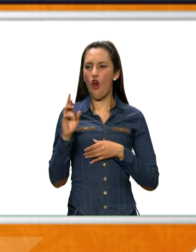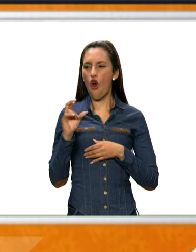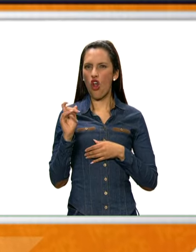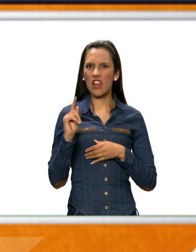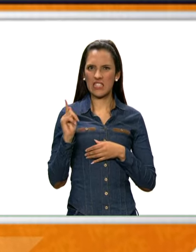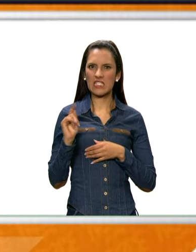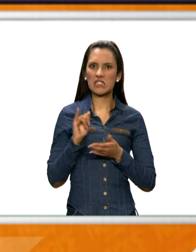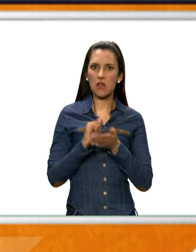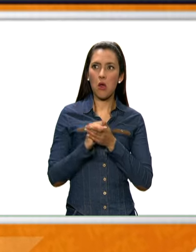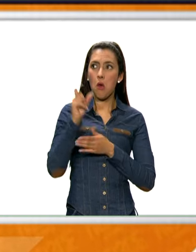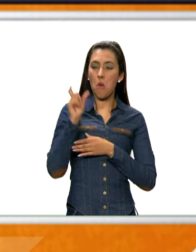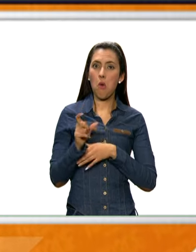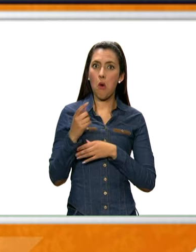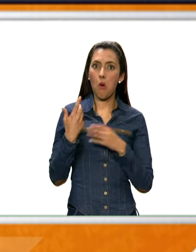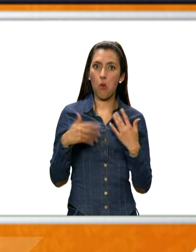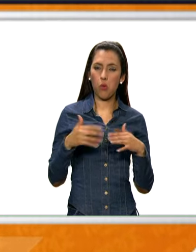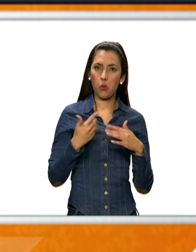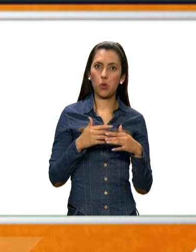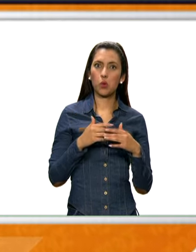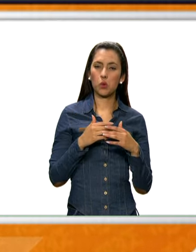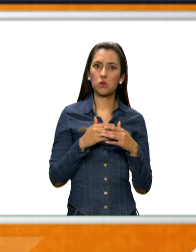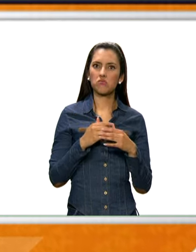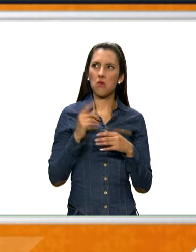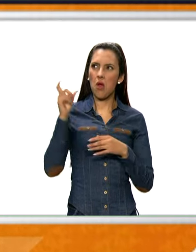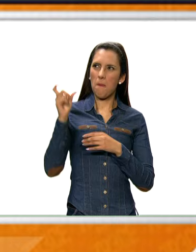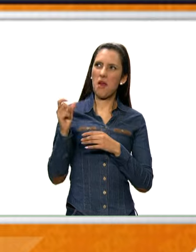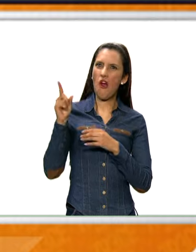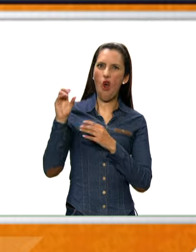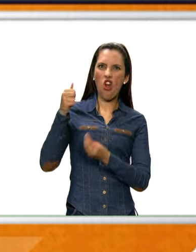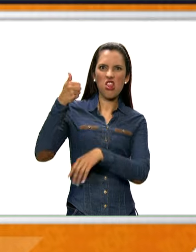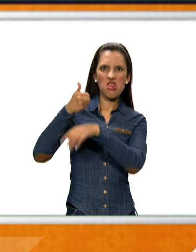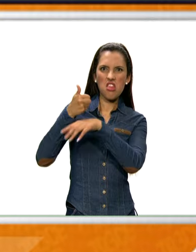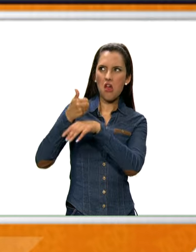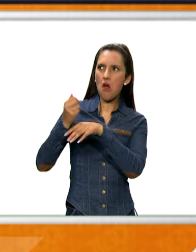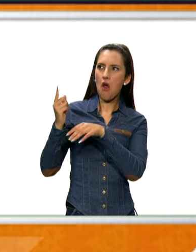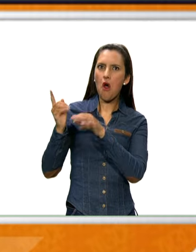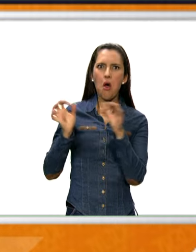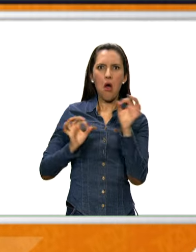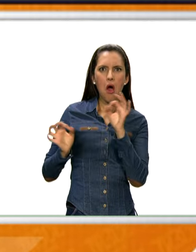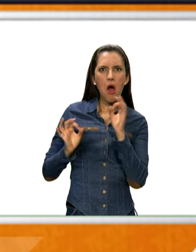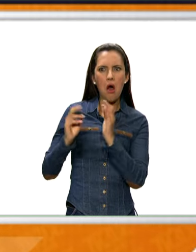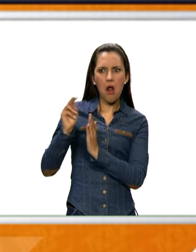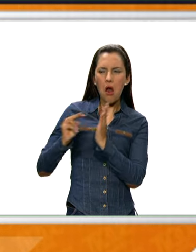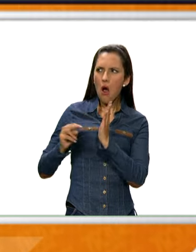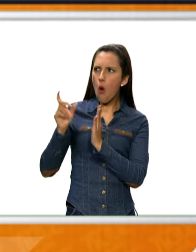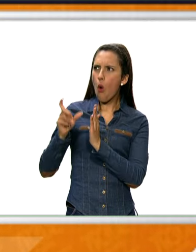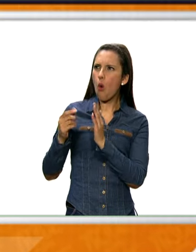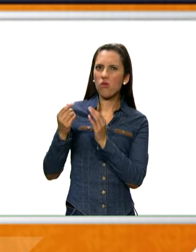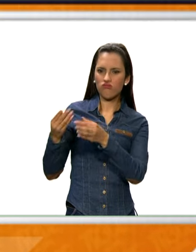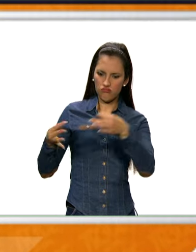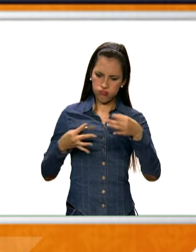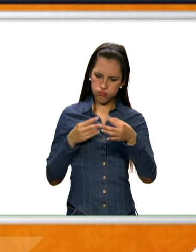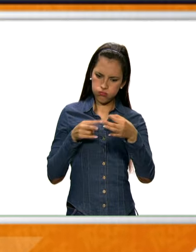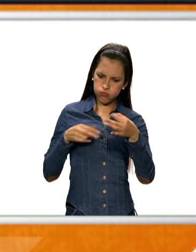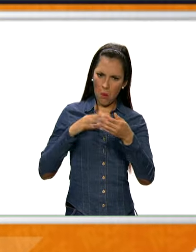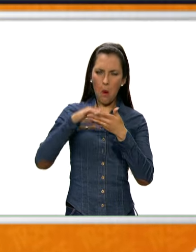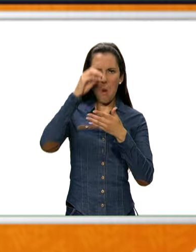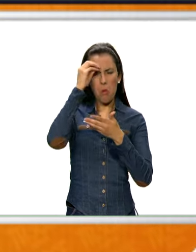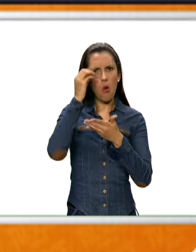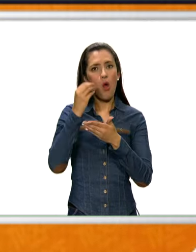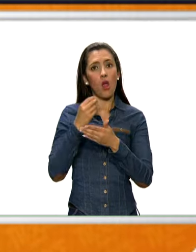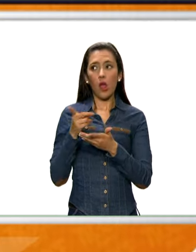dirección de alguien como él y poder trabajar con bajo el guión y el libreto de Quentin Tarantino. Fue algo, una experiencia inolvidable. Yo creo